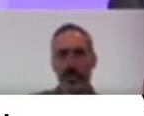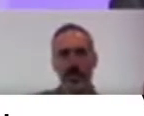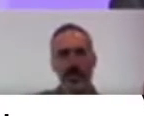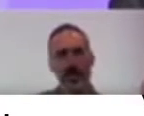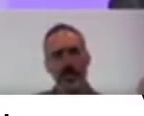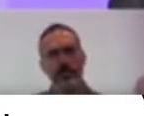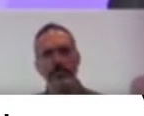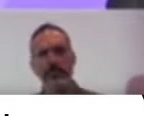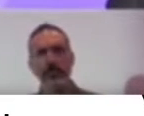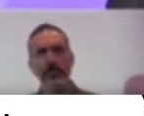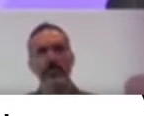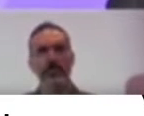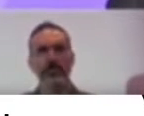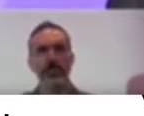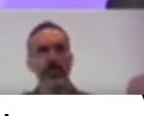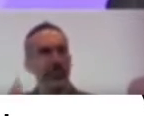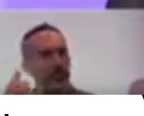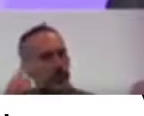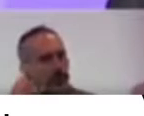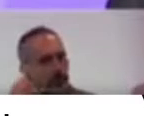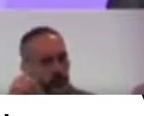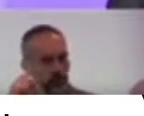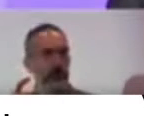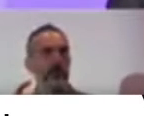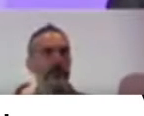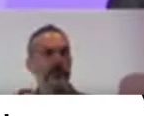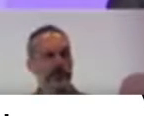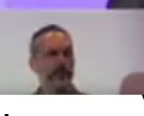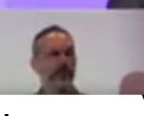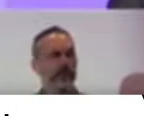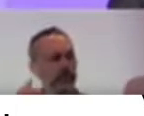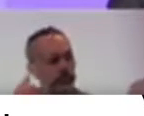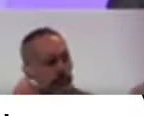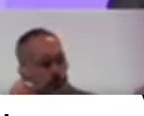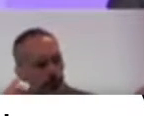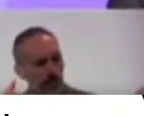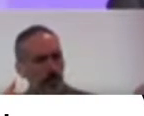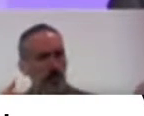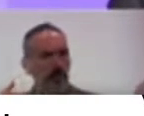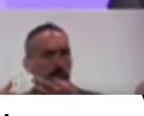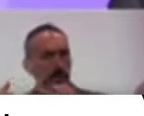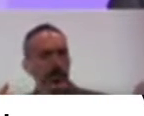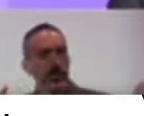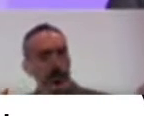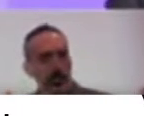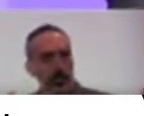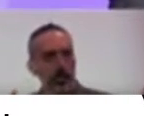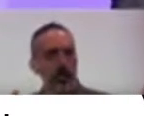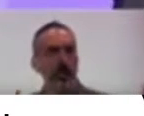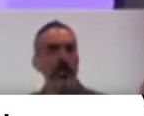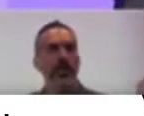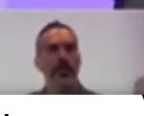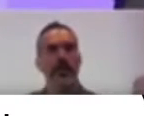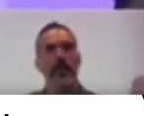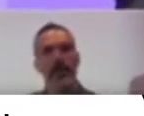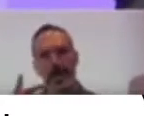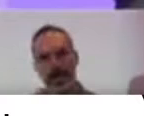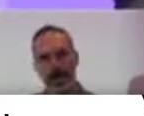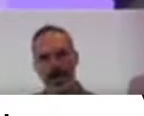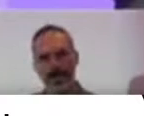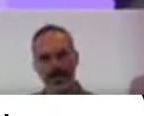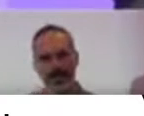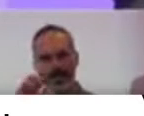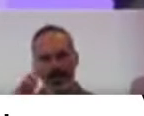una llamada de alerta en la madrugada, avisándome de la explosión de un ducto en San